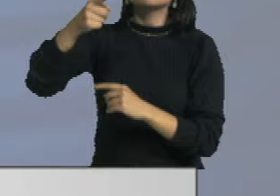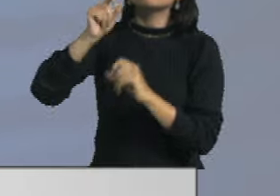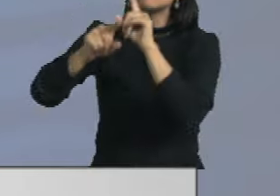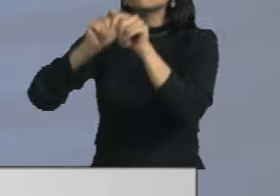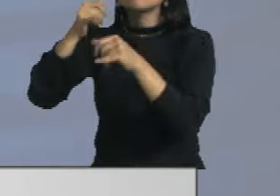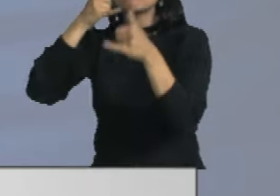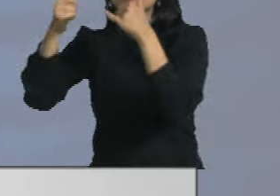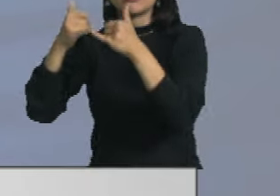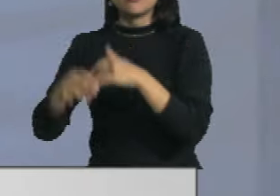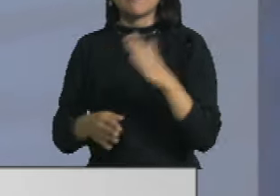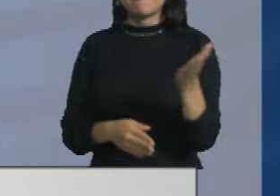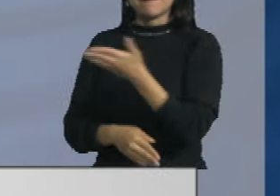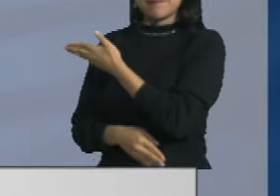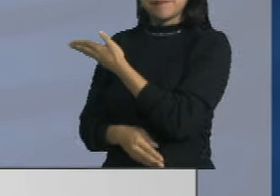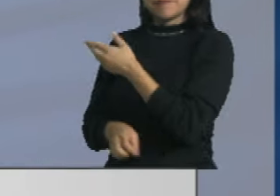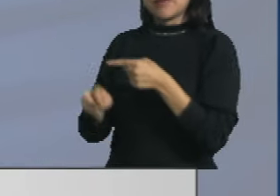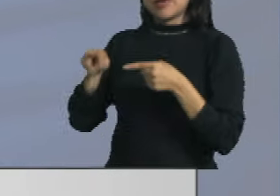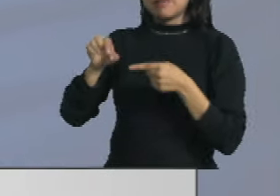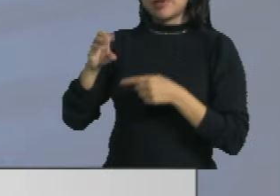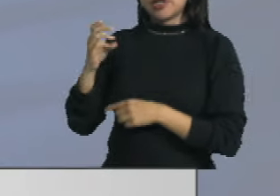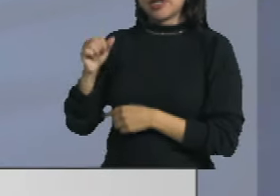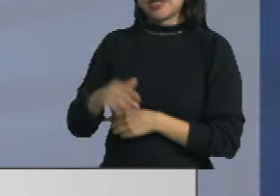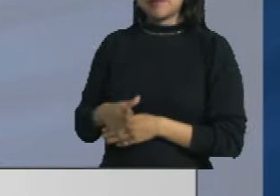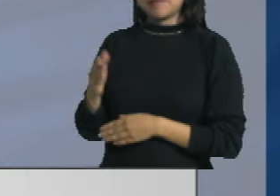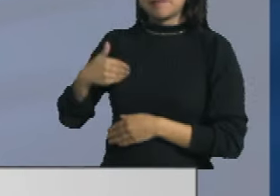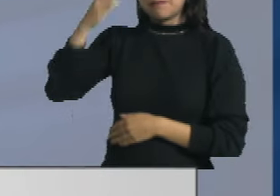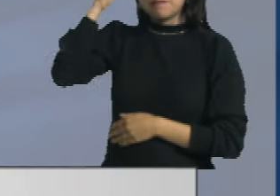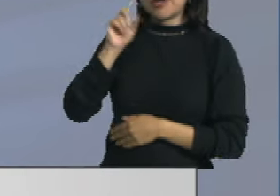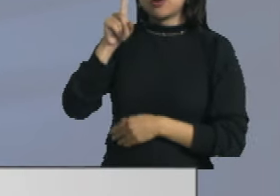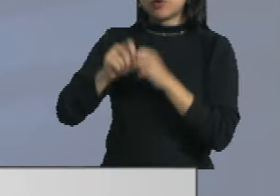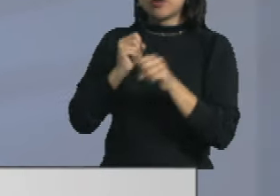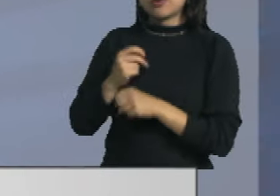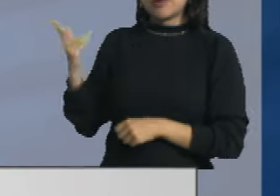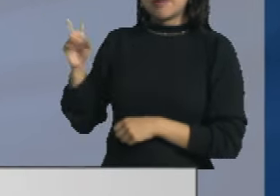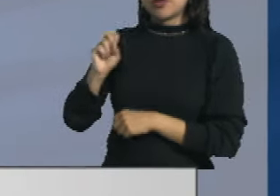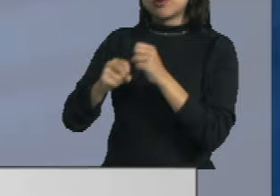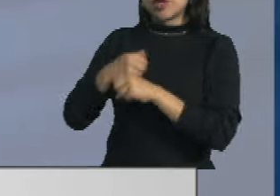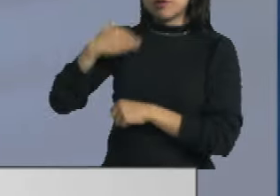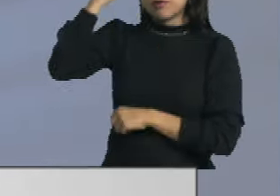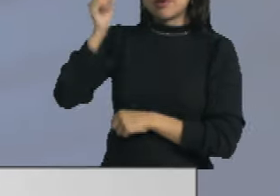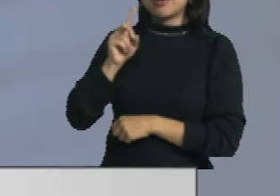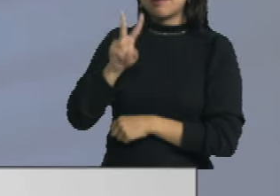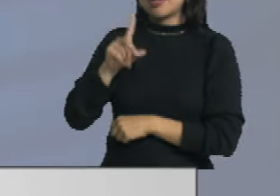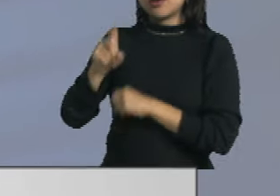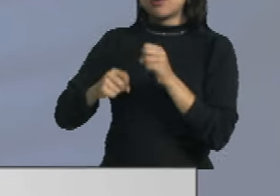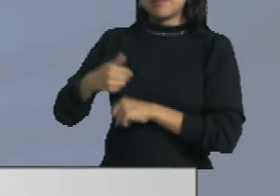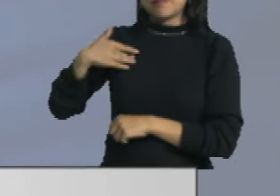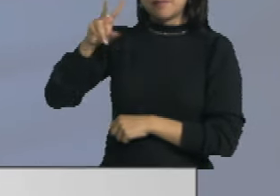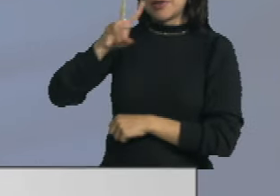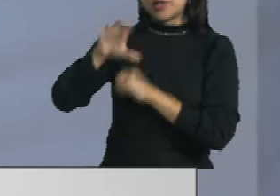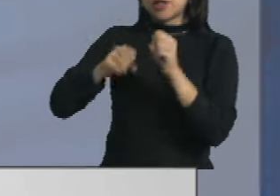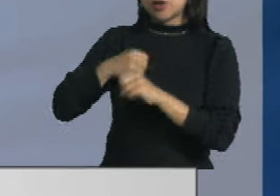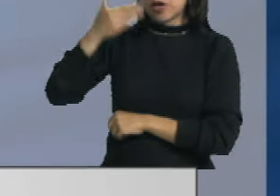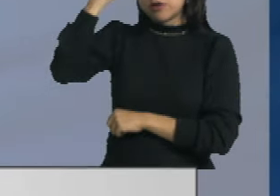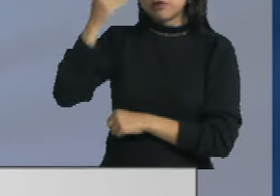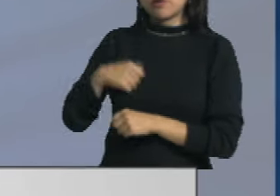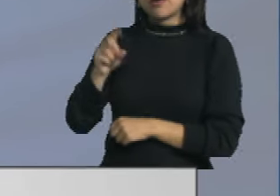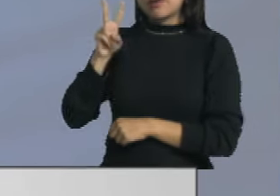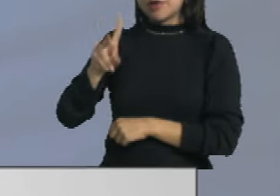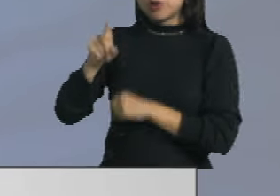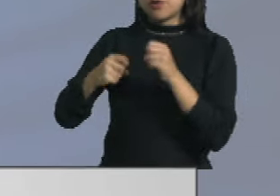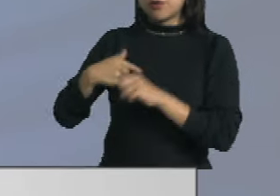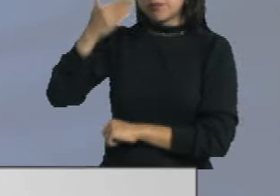Michelle Morales, de 21 años, María Angeli Chacón, de 20, Sofía Velázquez, de 21, Derlis Paneso, de 25, Yarlín Giraldo, de